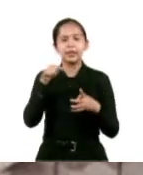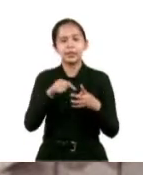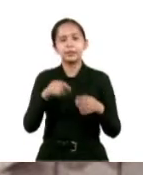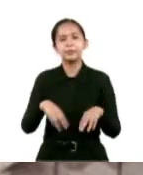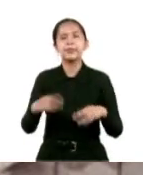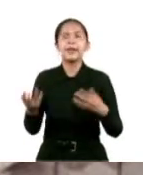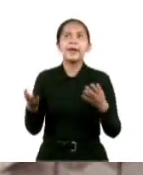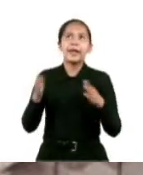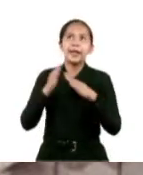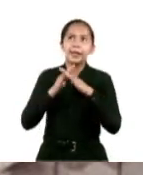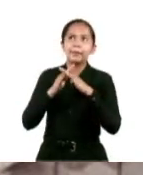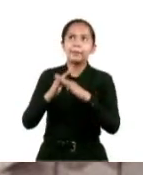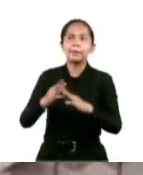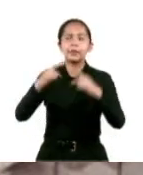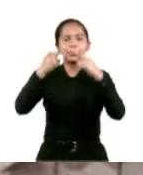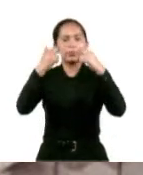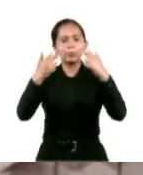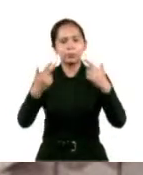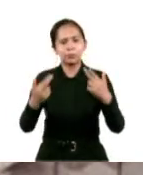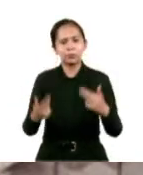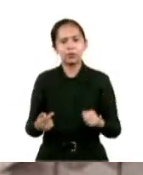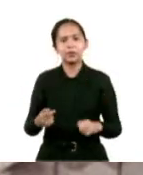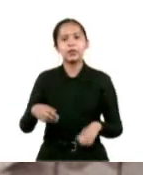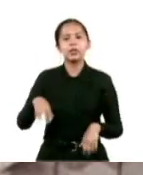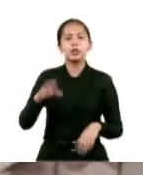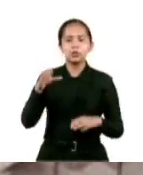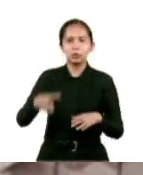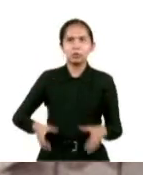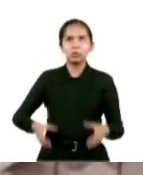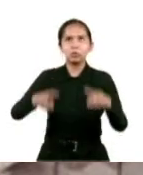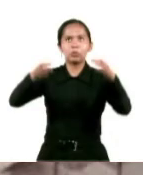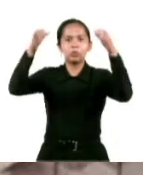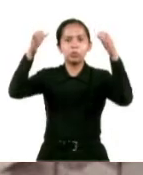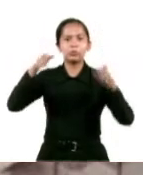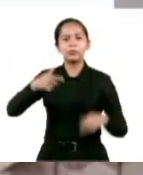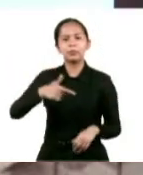tramo elevado entre las columnas 12 y 13.